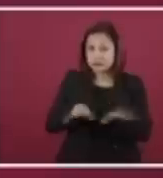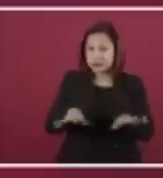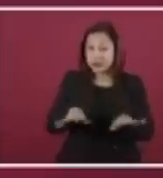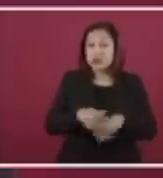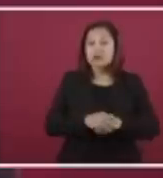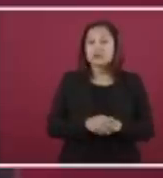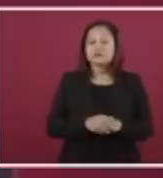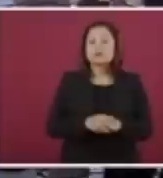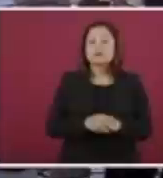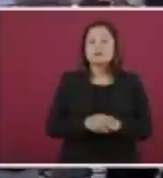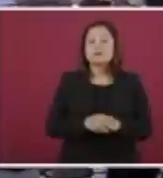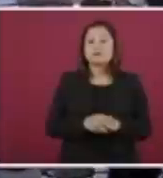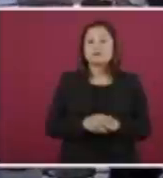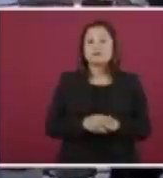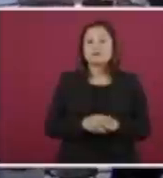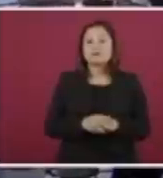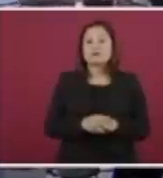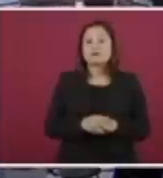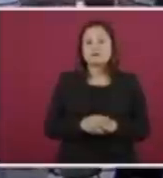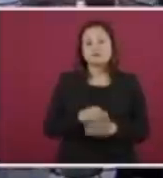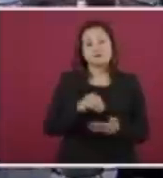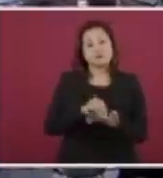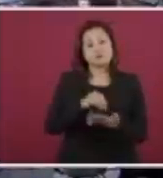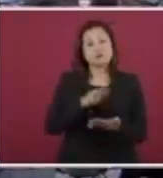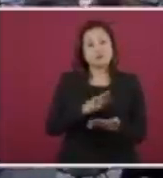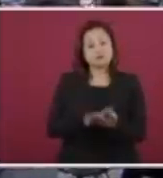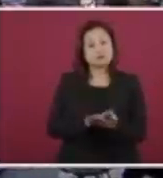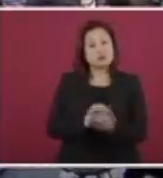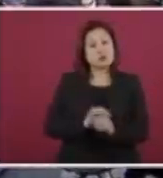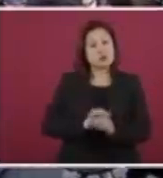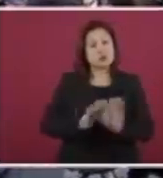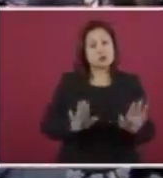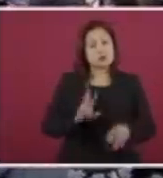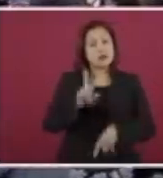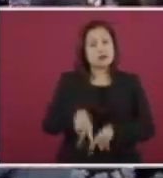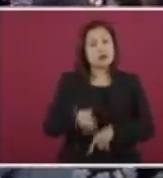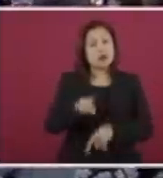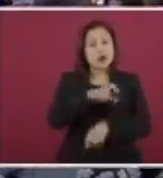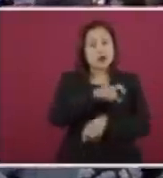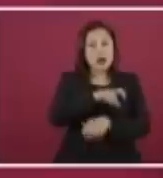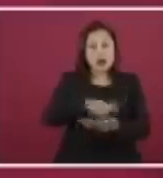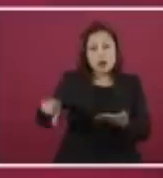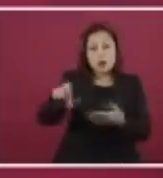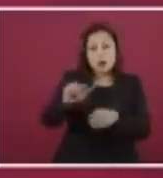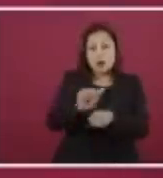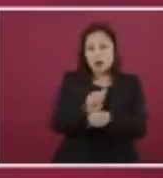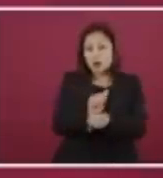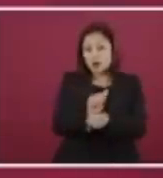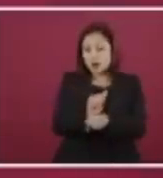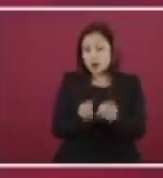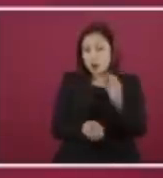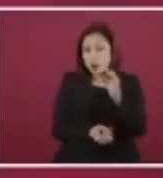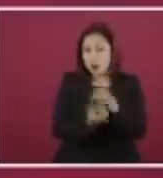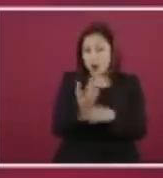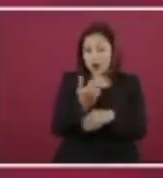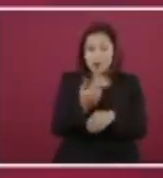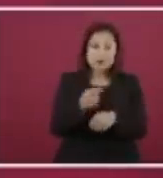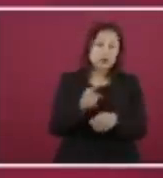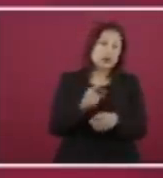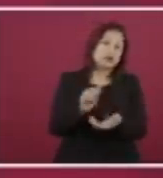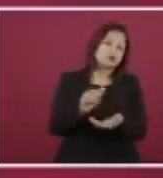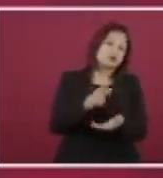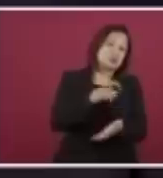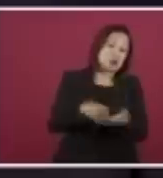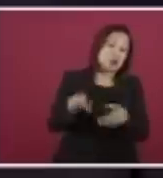es muy claro de que no se compran vehículos nuevos para funcionarios, ni renta.